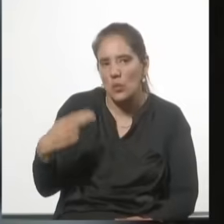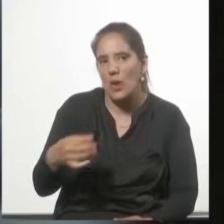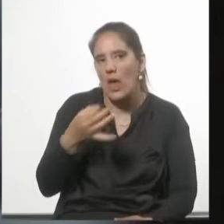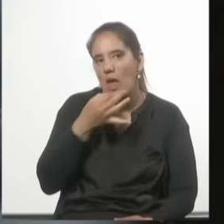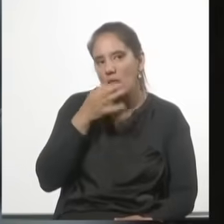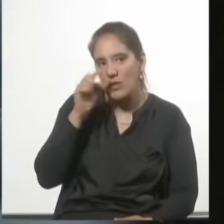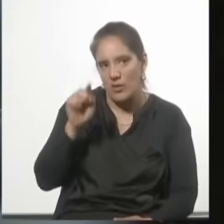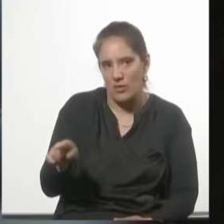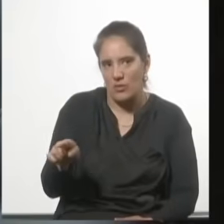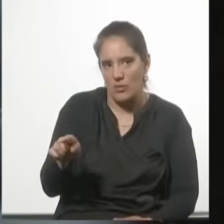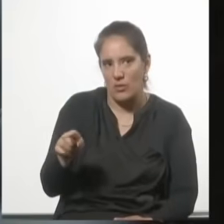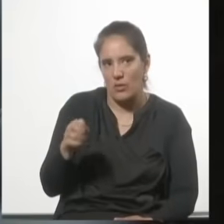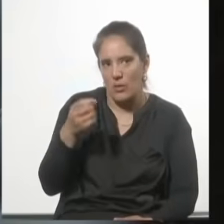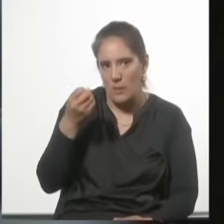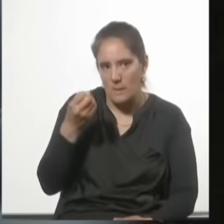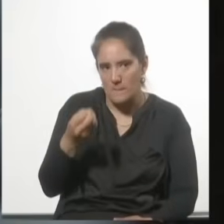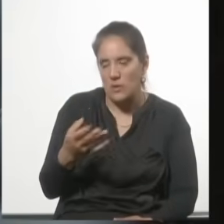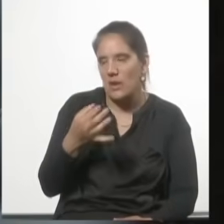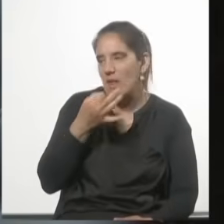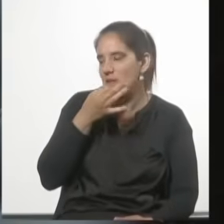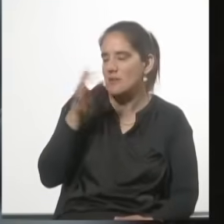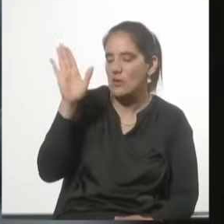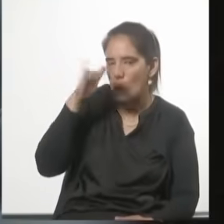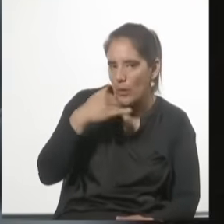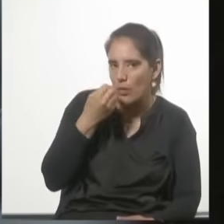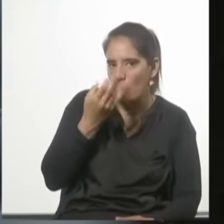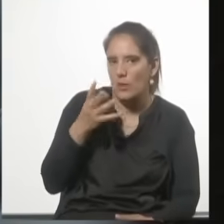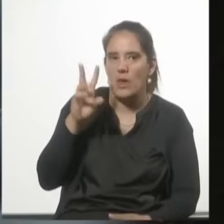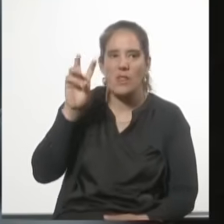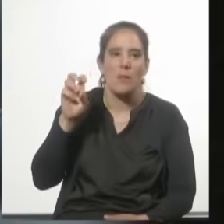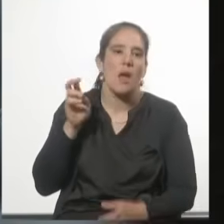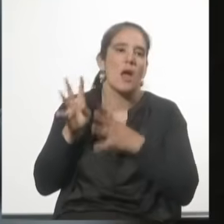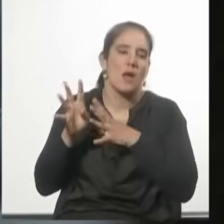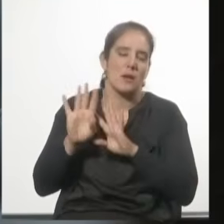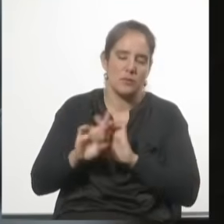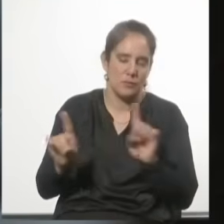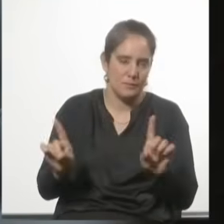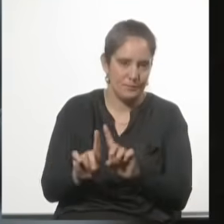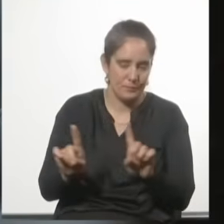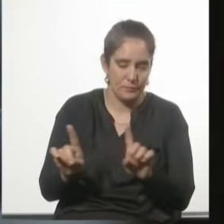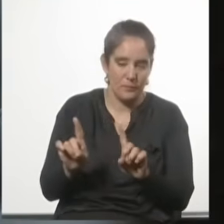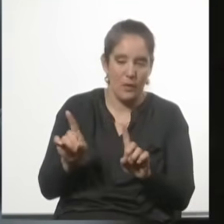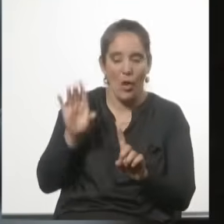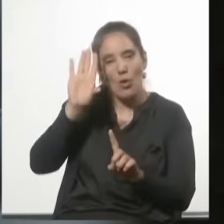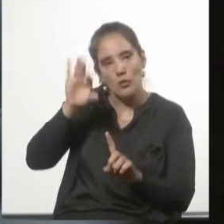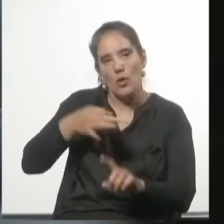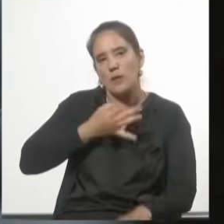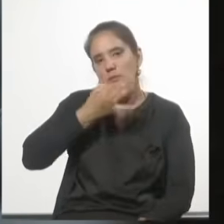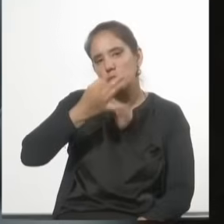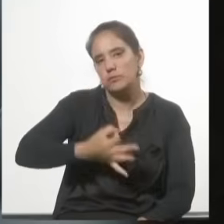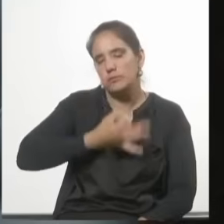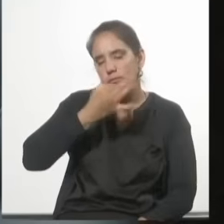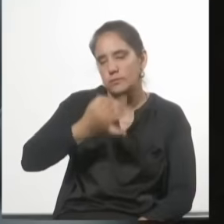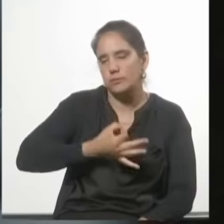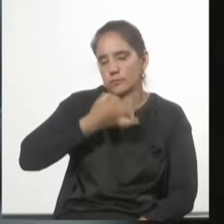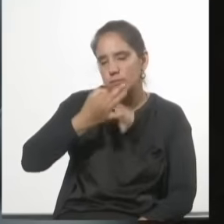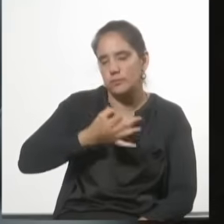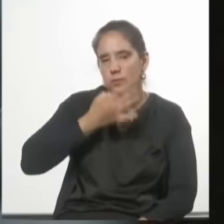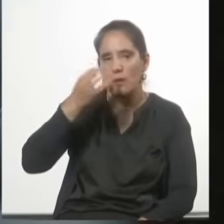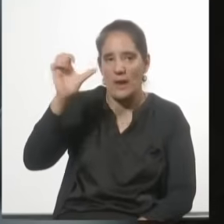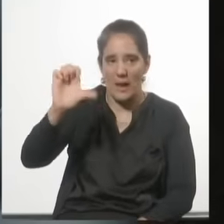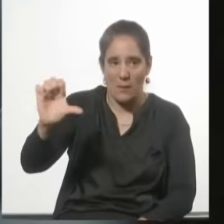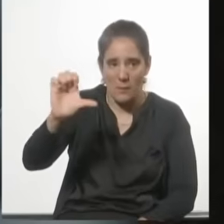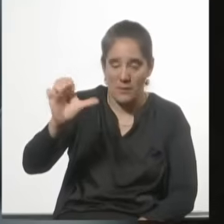manejó esa razón para excusar su retardo. Todas las explicaciones brindadas por